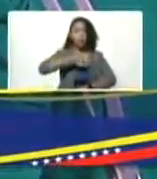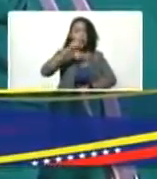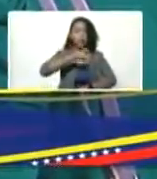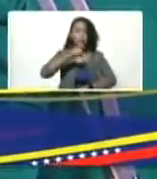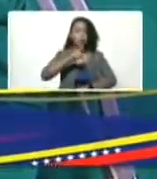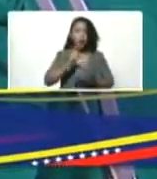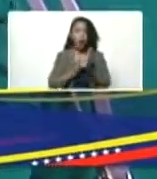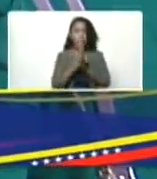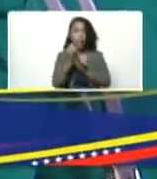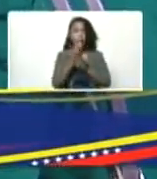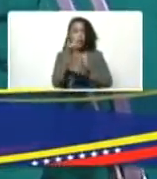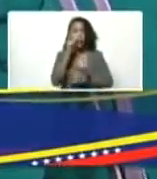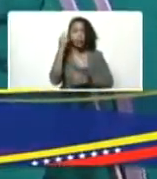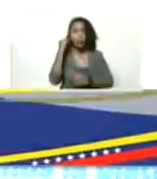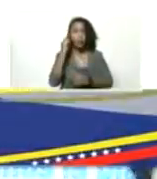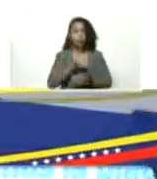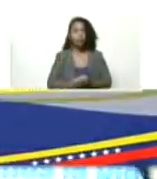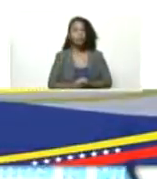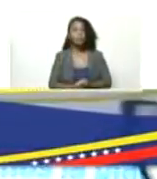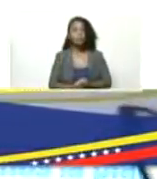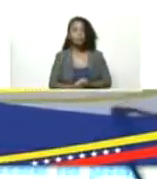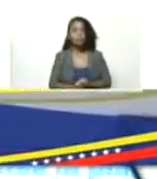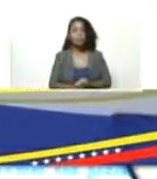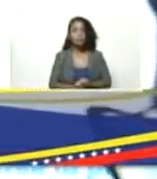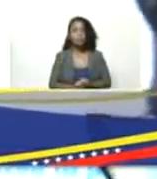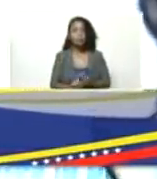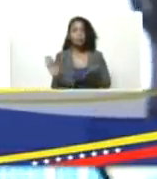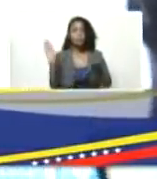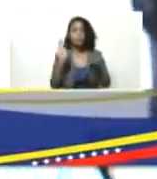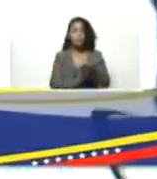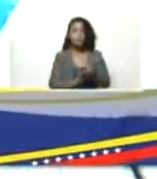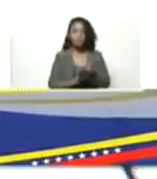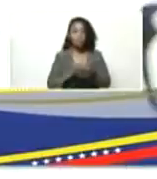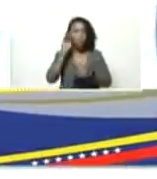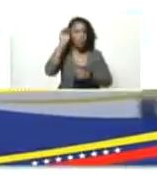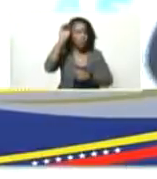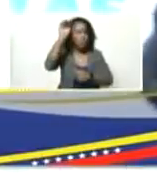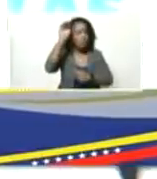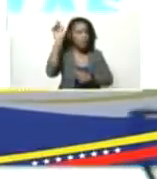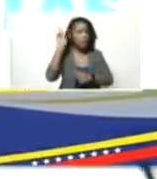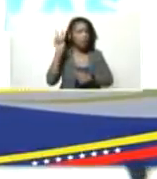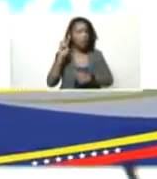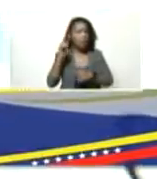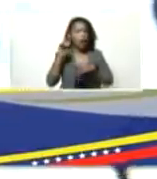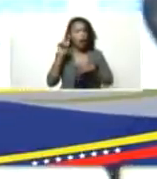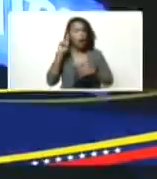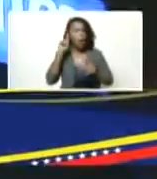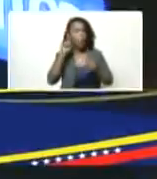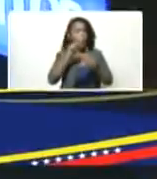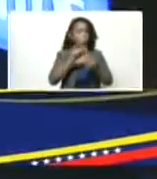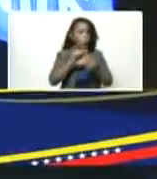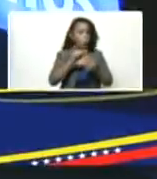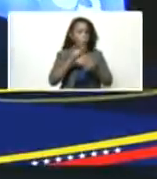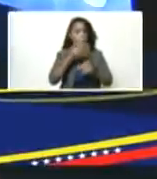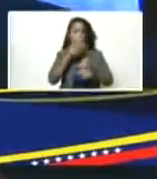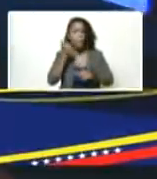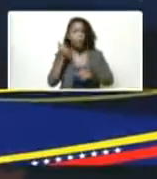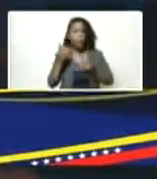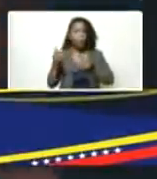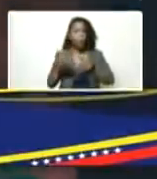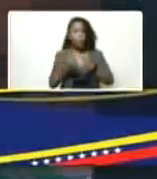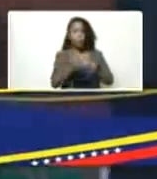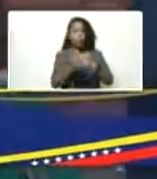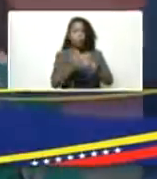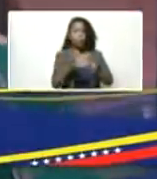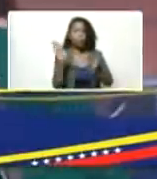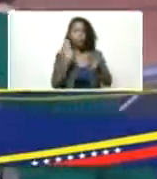a las emprendedoras, a los emprendedores, enmarcando el destino de Venezuela a un rumbo mejor,